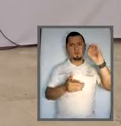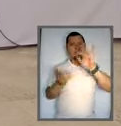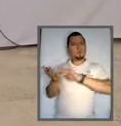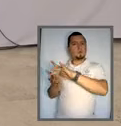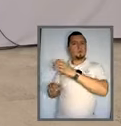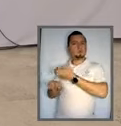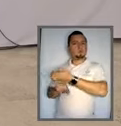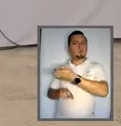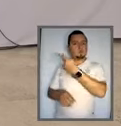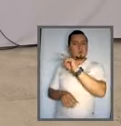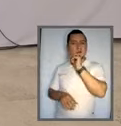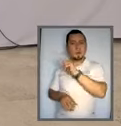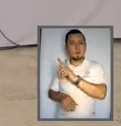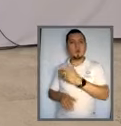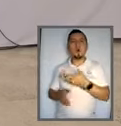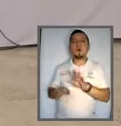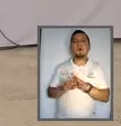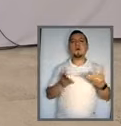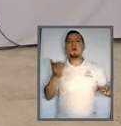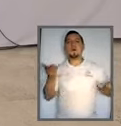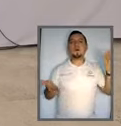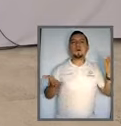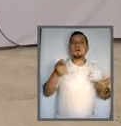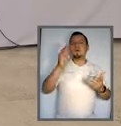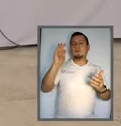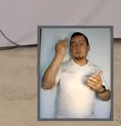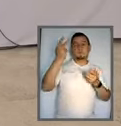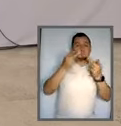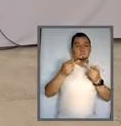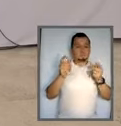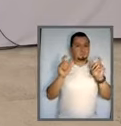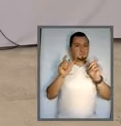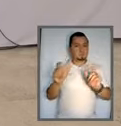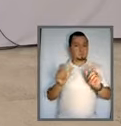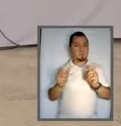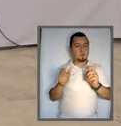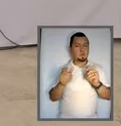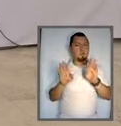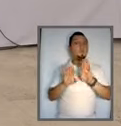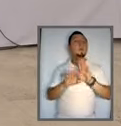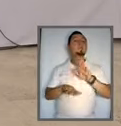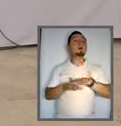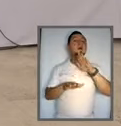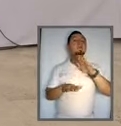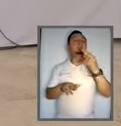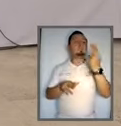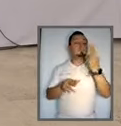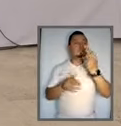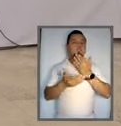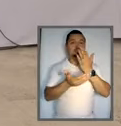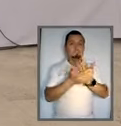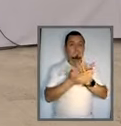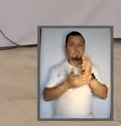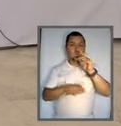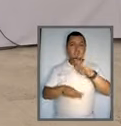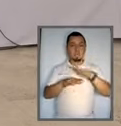apoyar la decisión en Jalisco? Y la otra va un poquito ligada a la seguridad. ¿Qué tanto se va a pedir que se